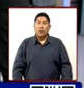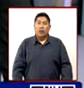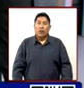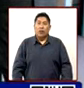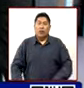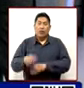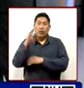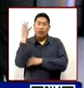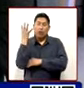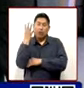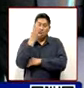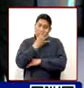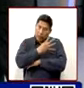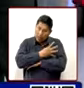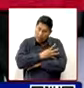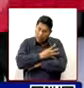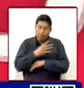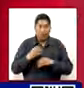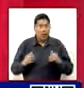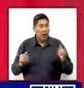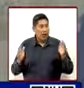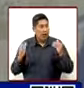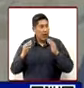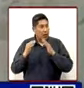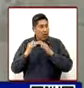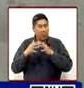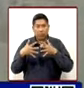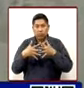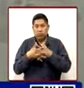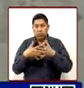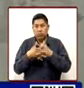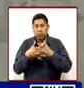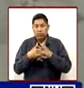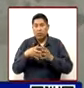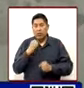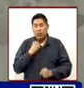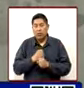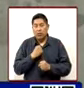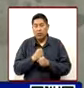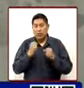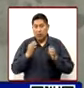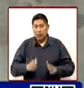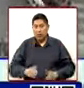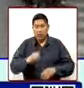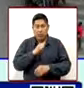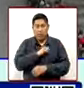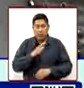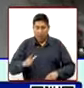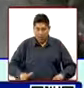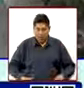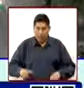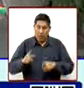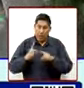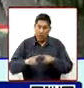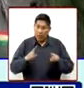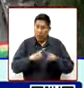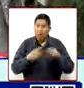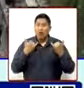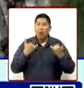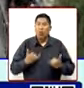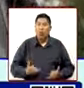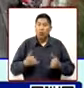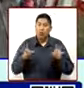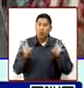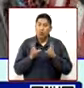Cuatro días de la ciudad de La Paz se encuentra sitiada, bloqueada por parte de trabajadores municipales de distintas entidades. Hoy el alcalde ha